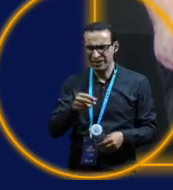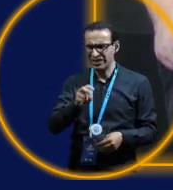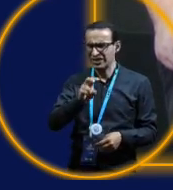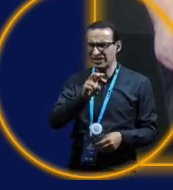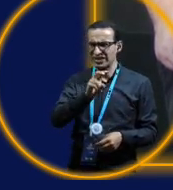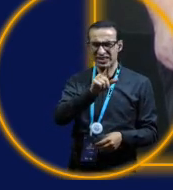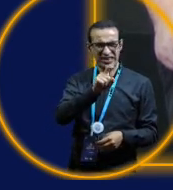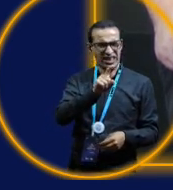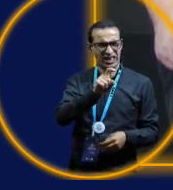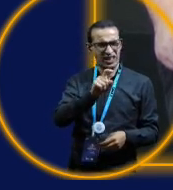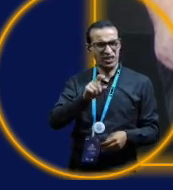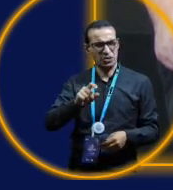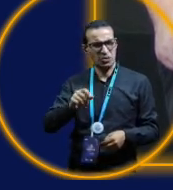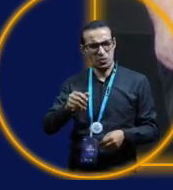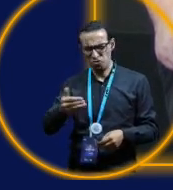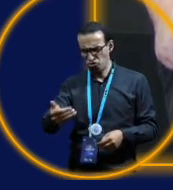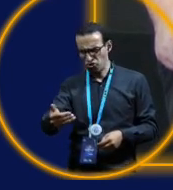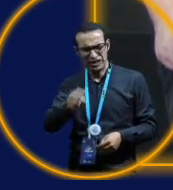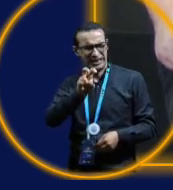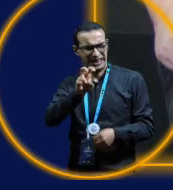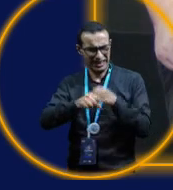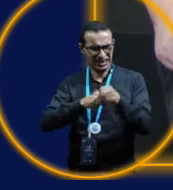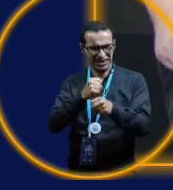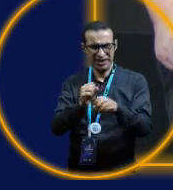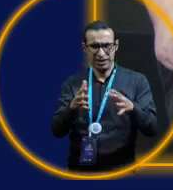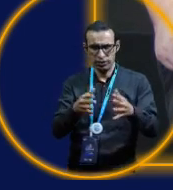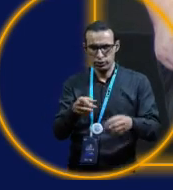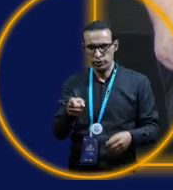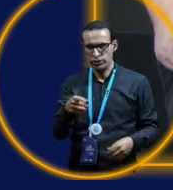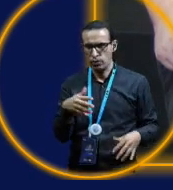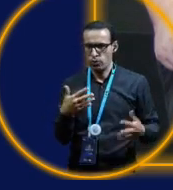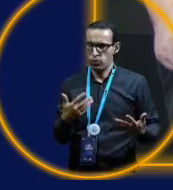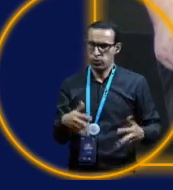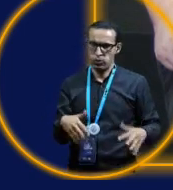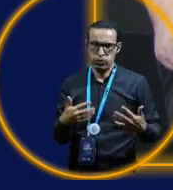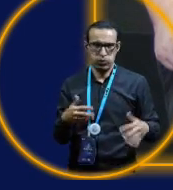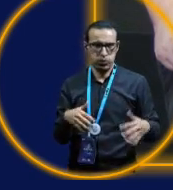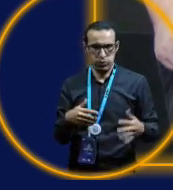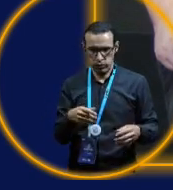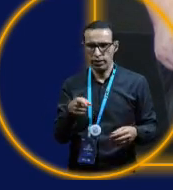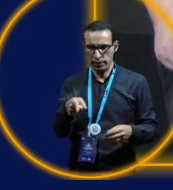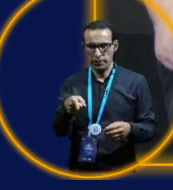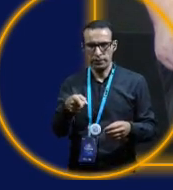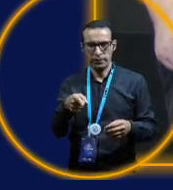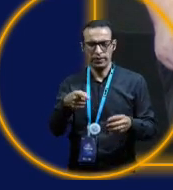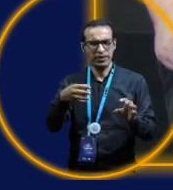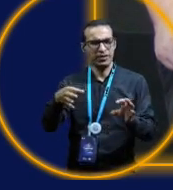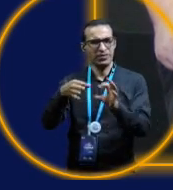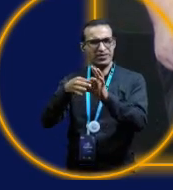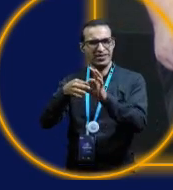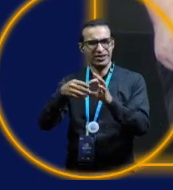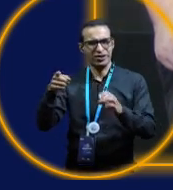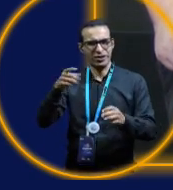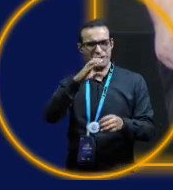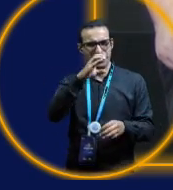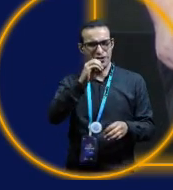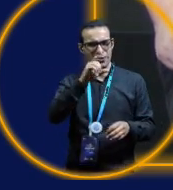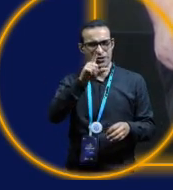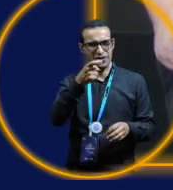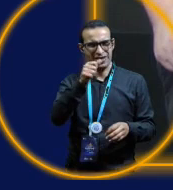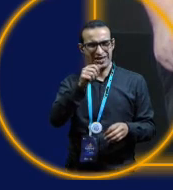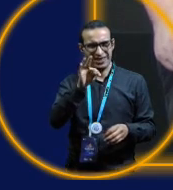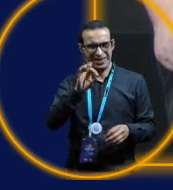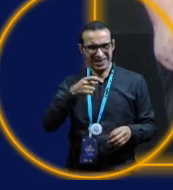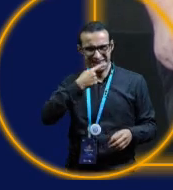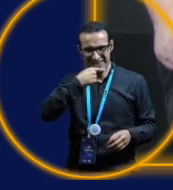increíble y tú lo ves hoy en día el otro día hizo algo para Colgate que donde estaba recordando sonidos